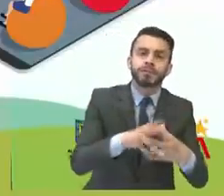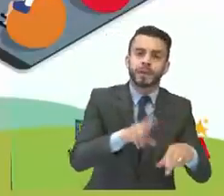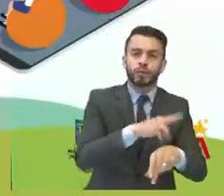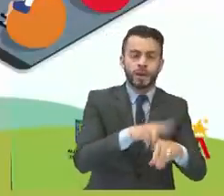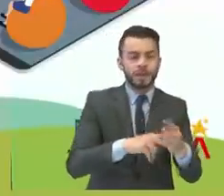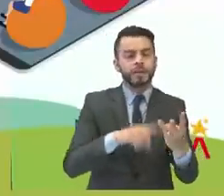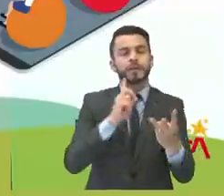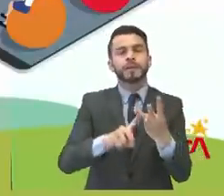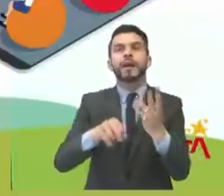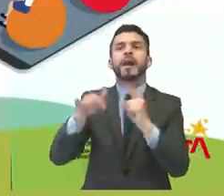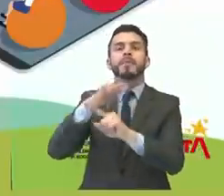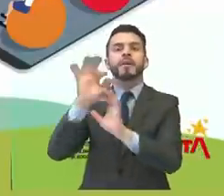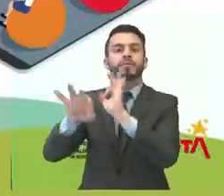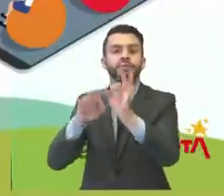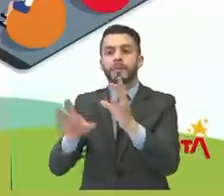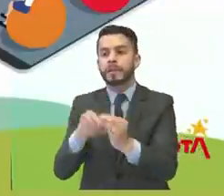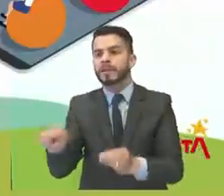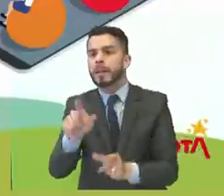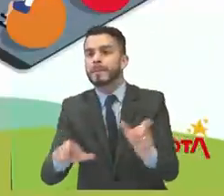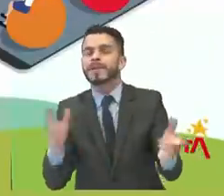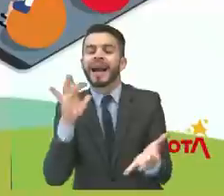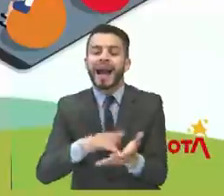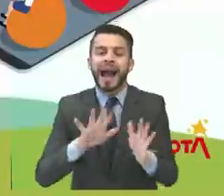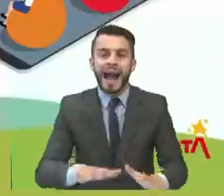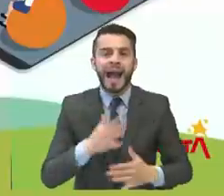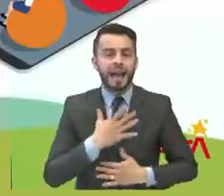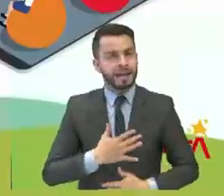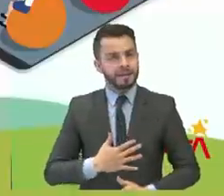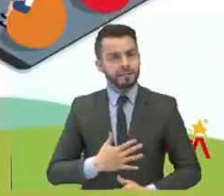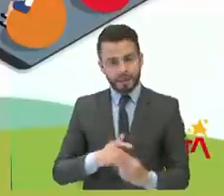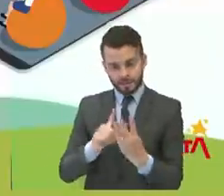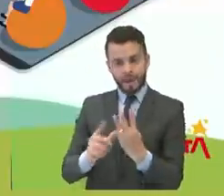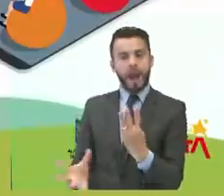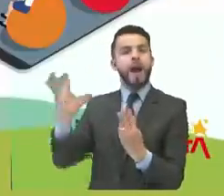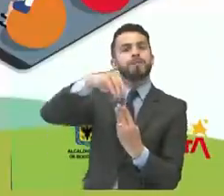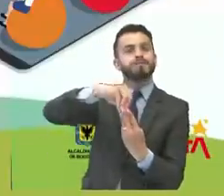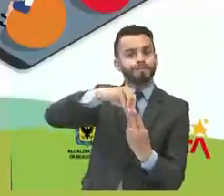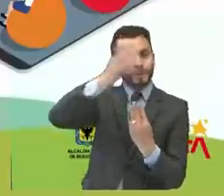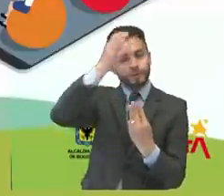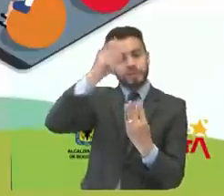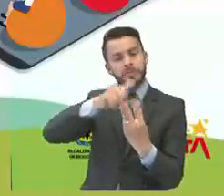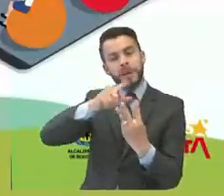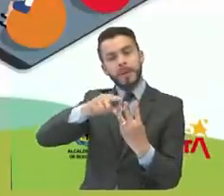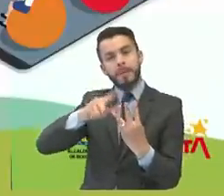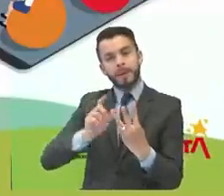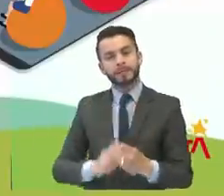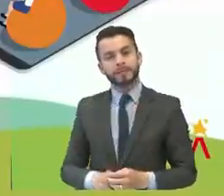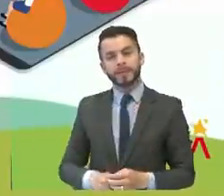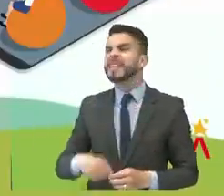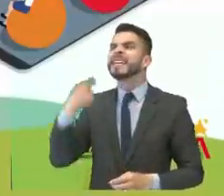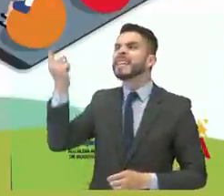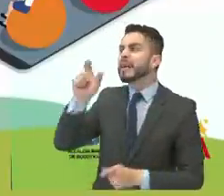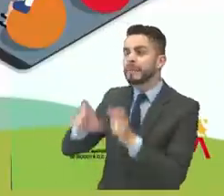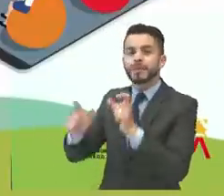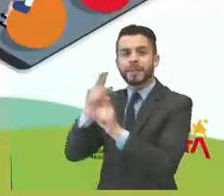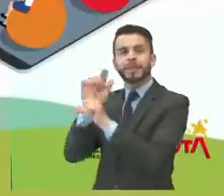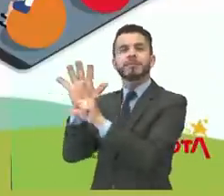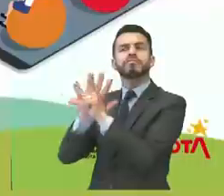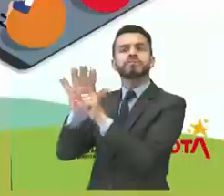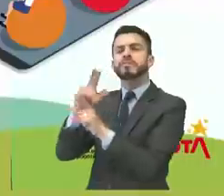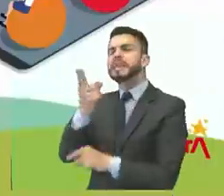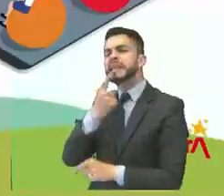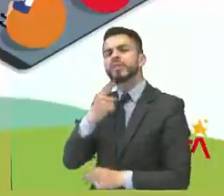grandes conceptos, agruparíamos esos tres grandes conceptos. Veamos entonces qué nos dijo la gente en cada uno. En el caso